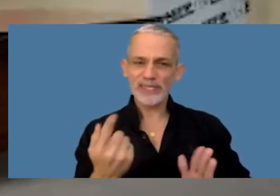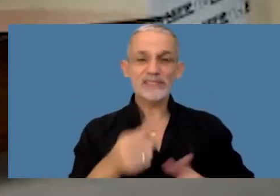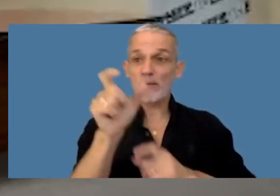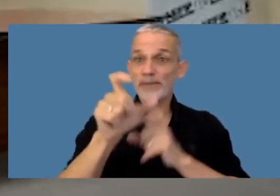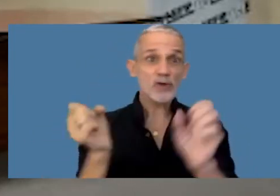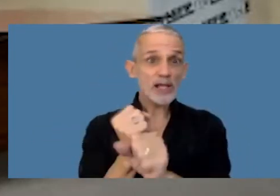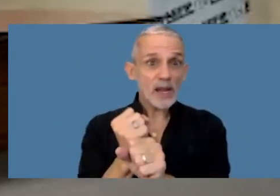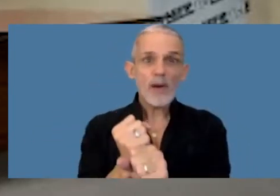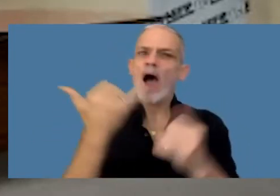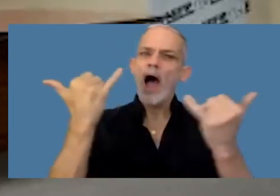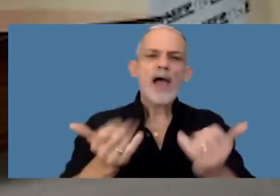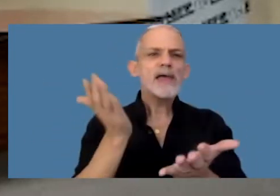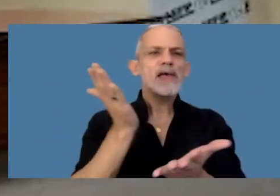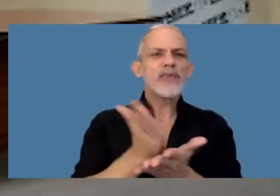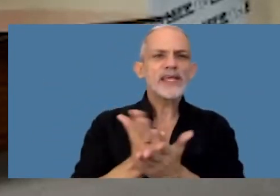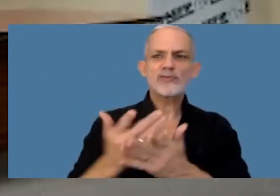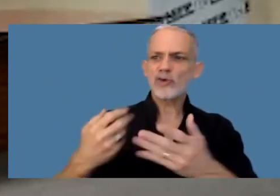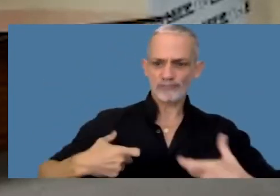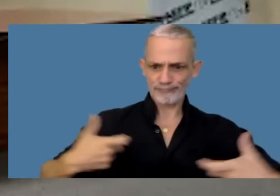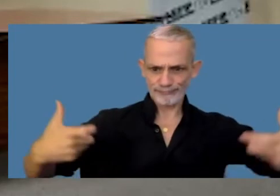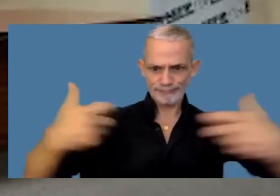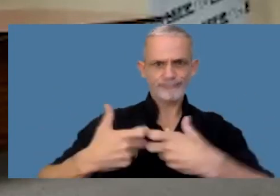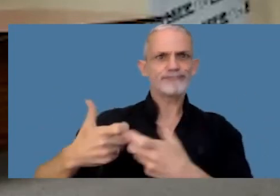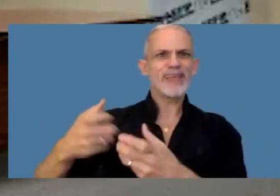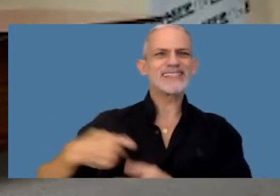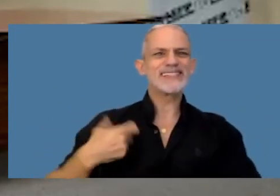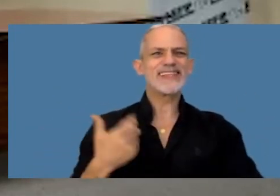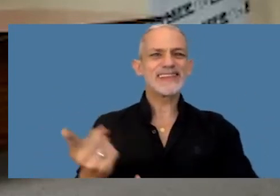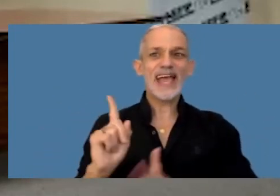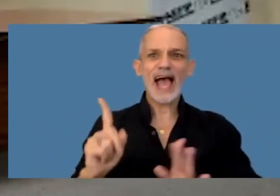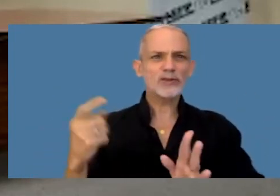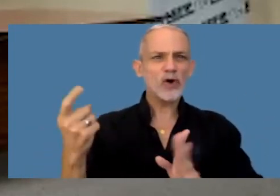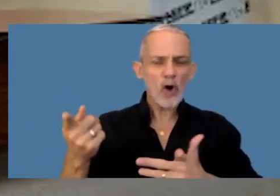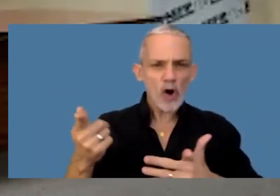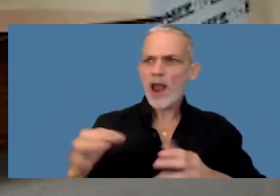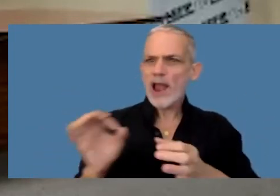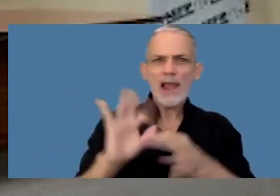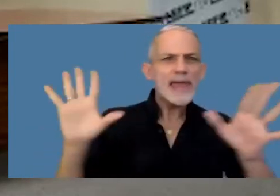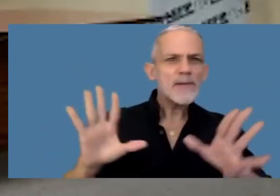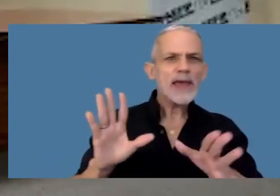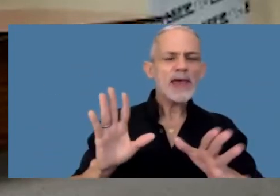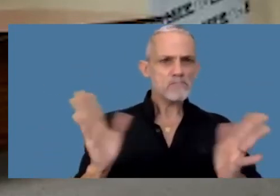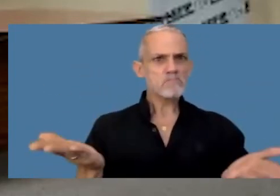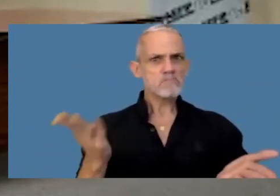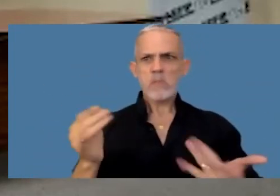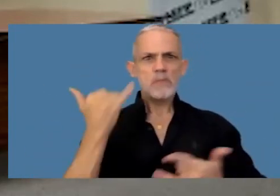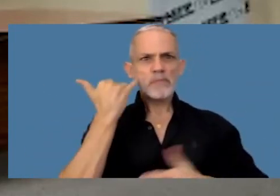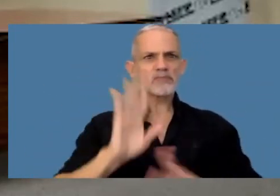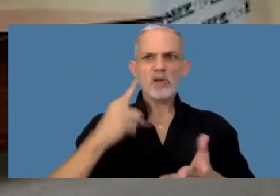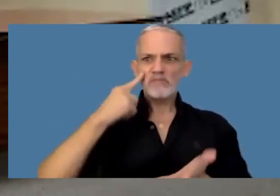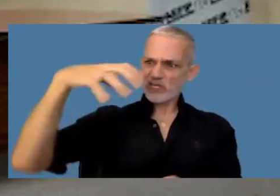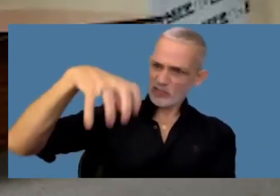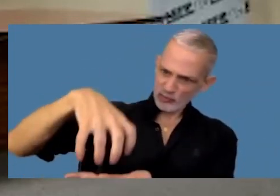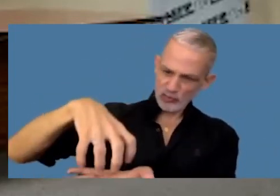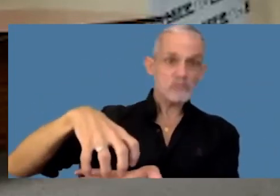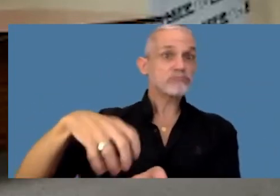tienen el derecho de la organización sindical libre y democrática reconocida por la simple inscripción en un registro.